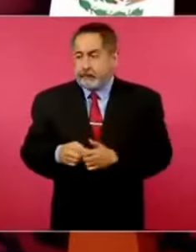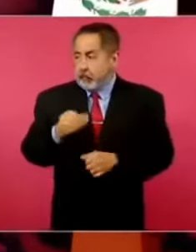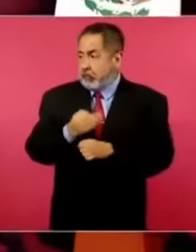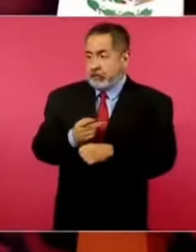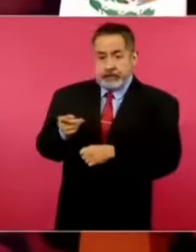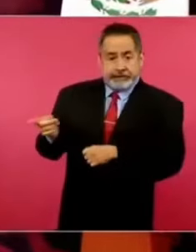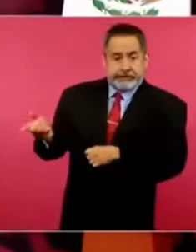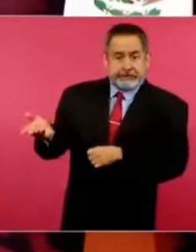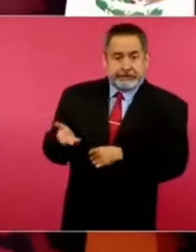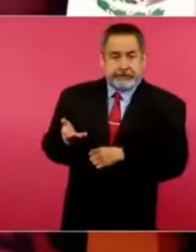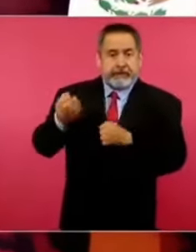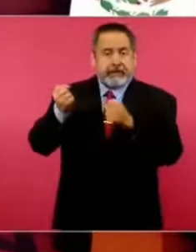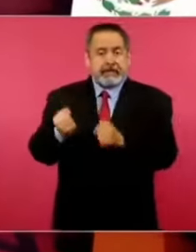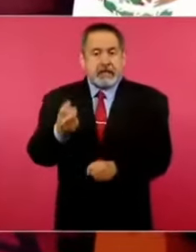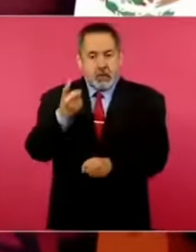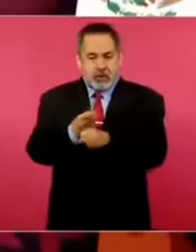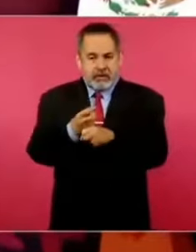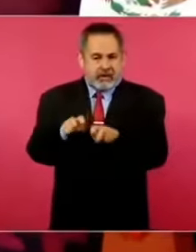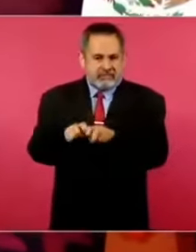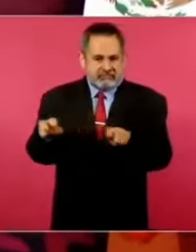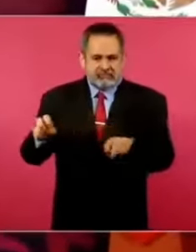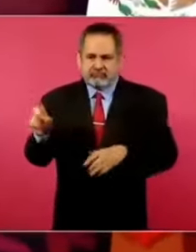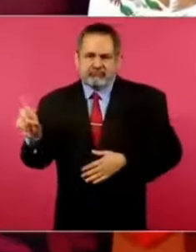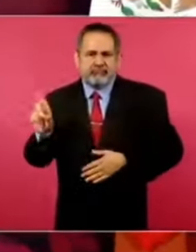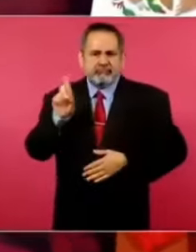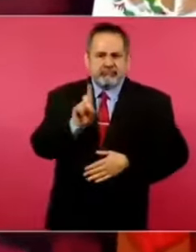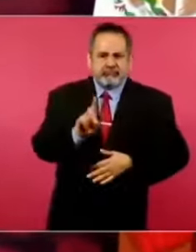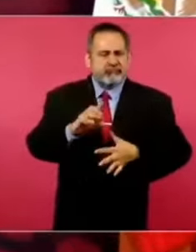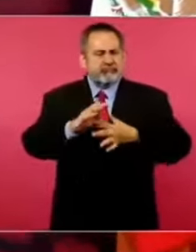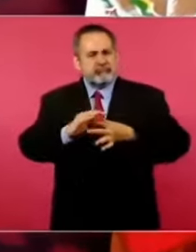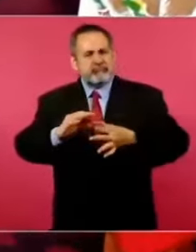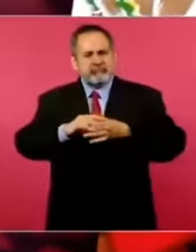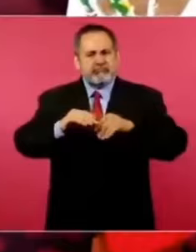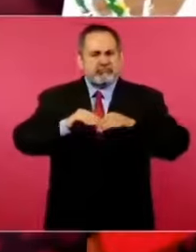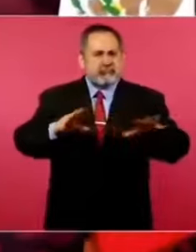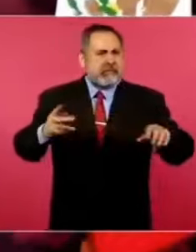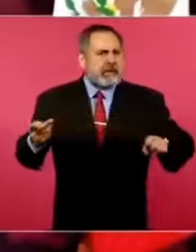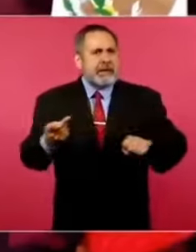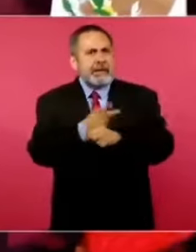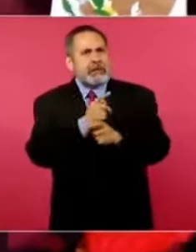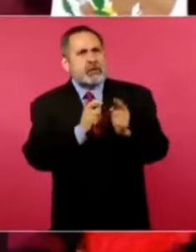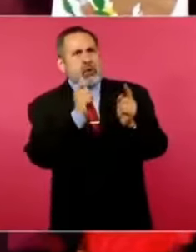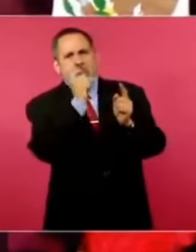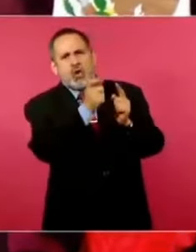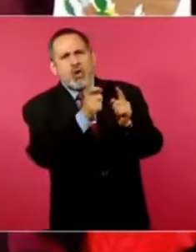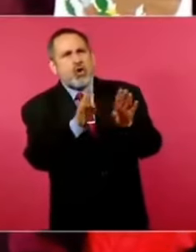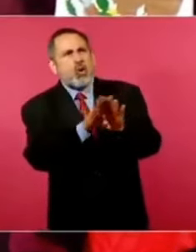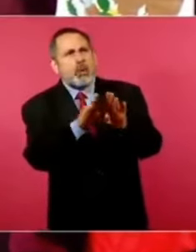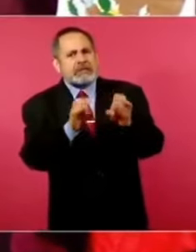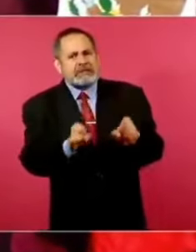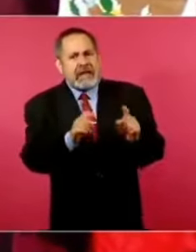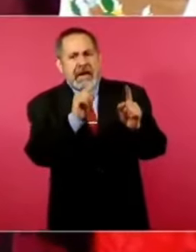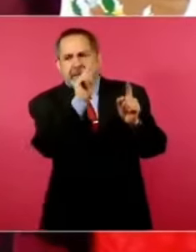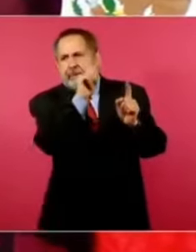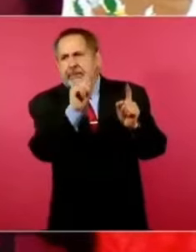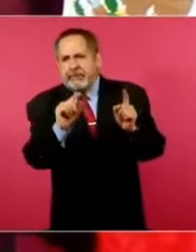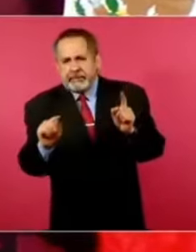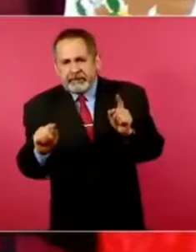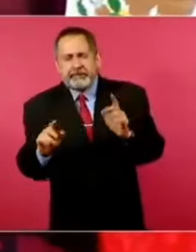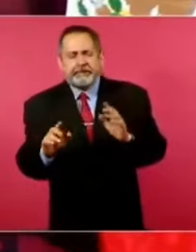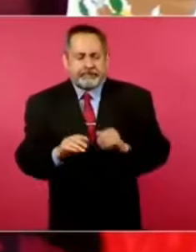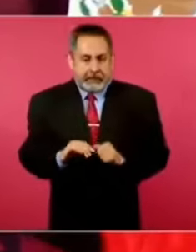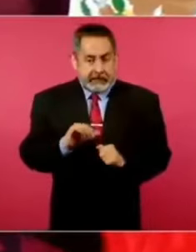de seguridad nos va a informar y